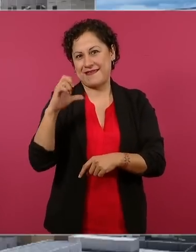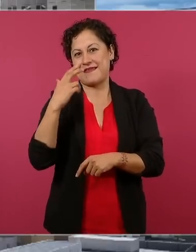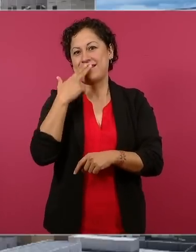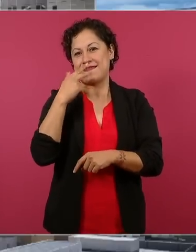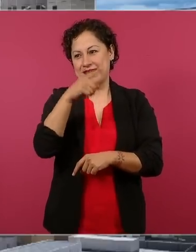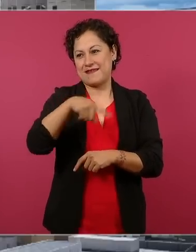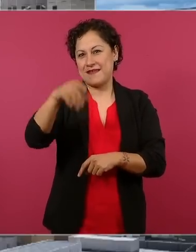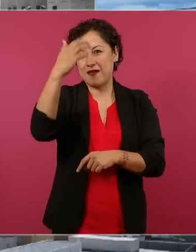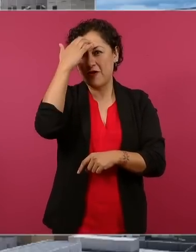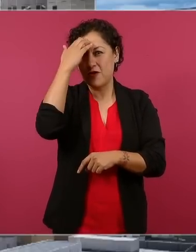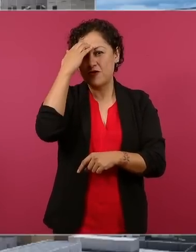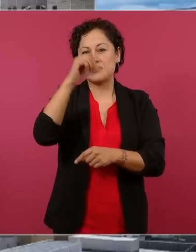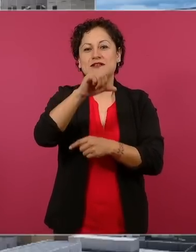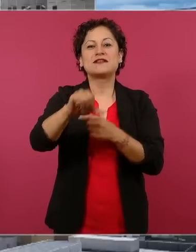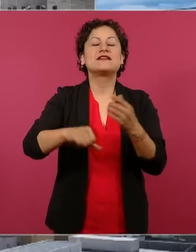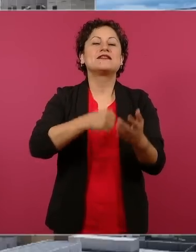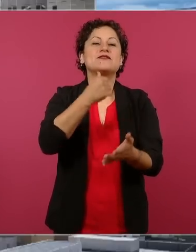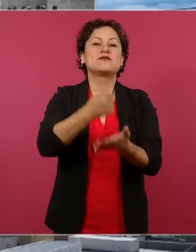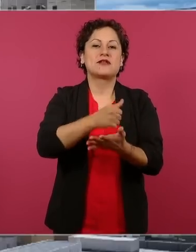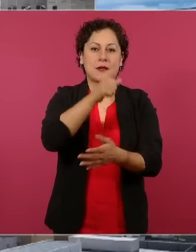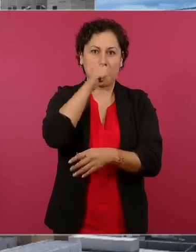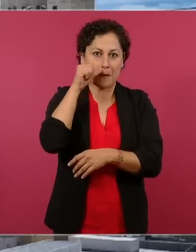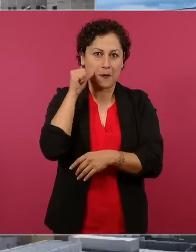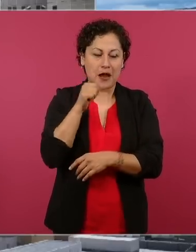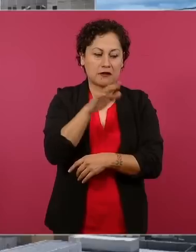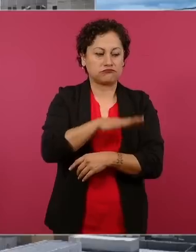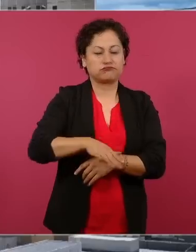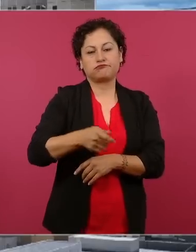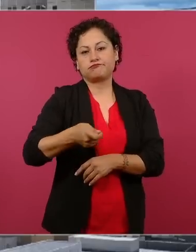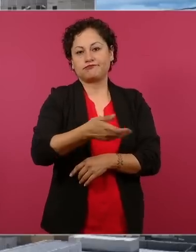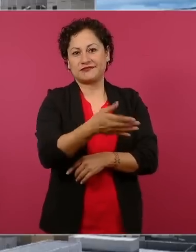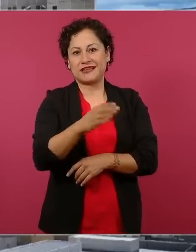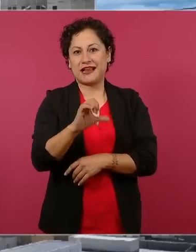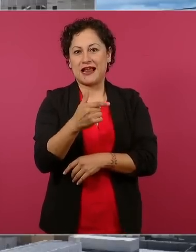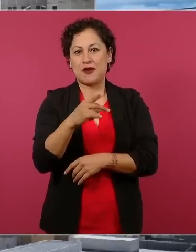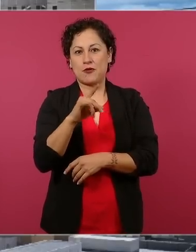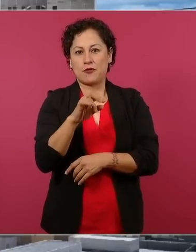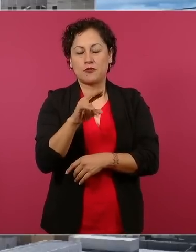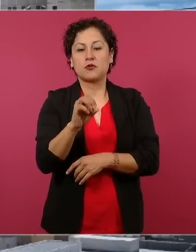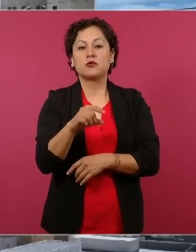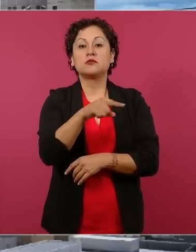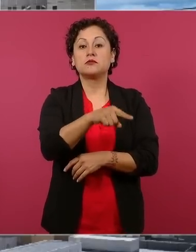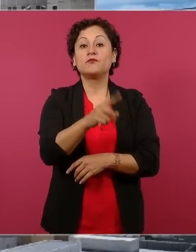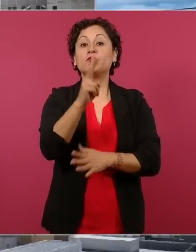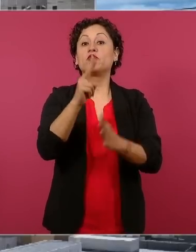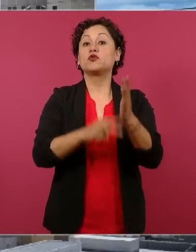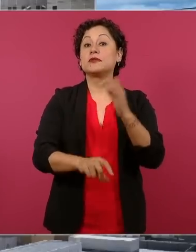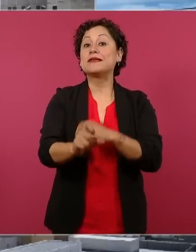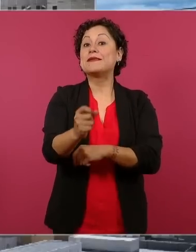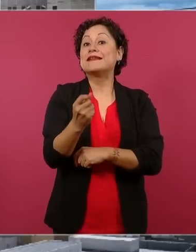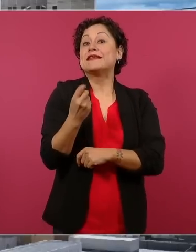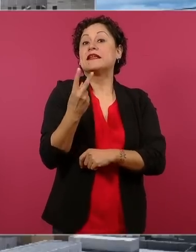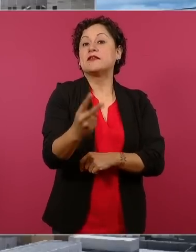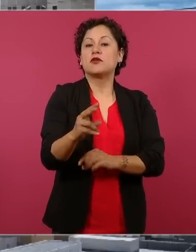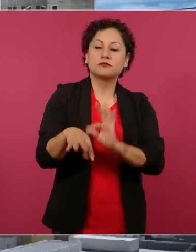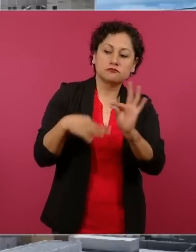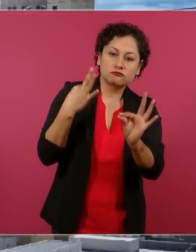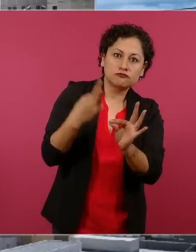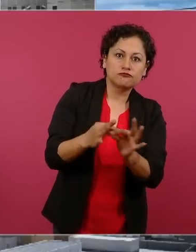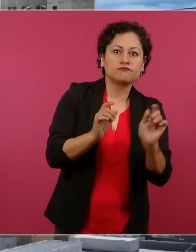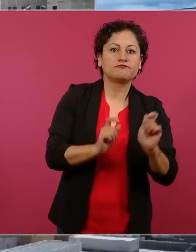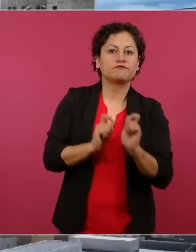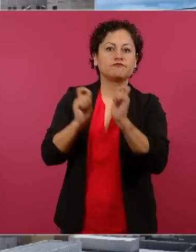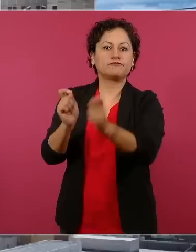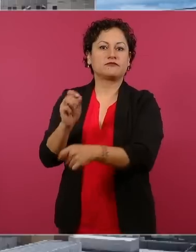famoso galgódromo, se determinó en 2022 la donación al Seguro Social y ahí es en donde